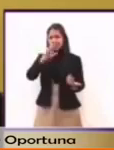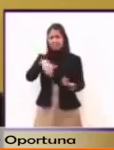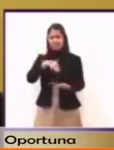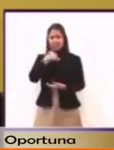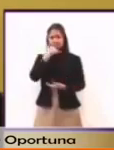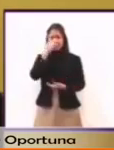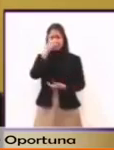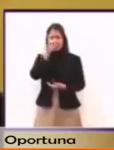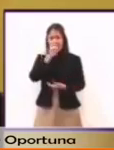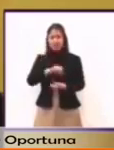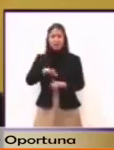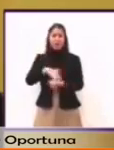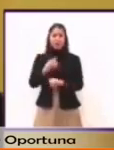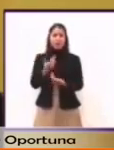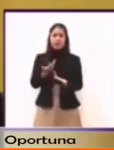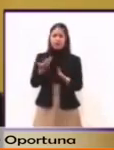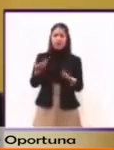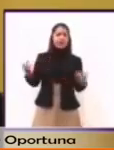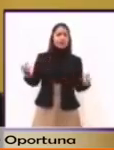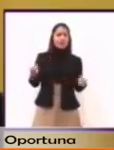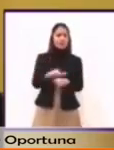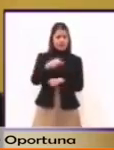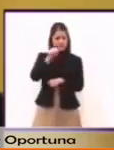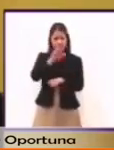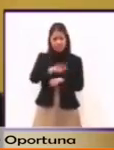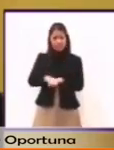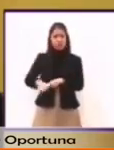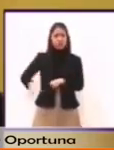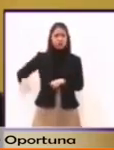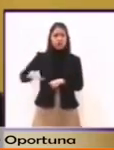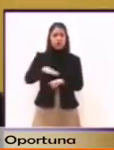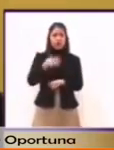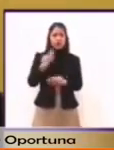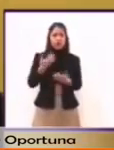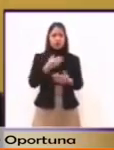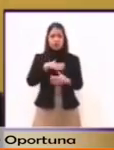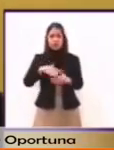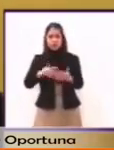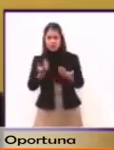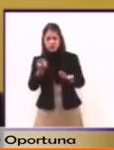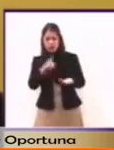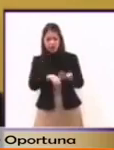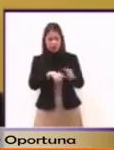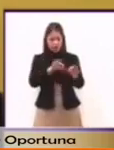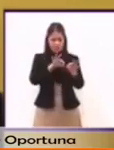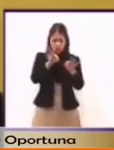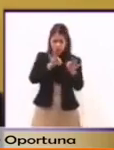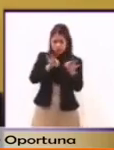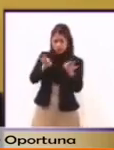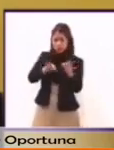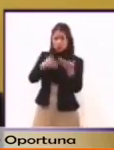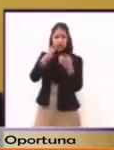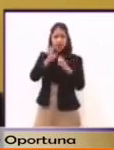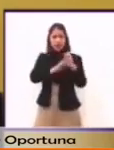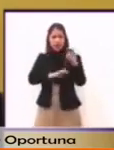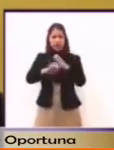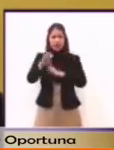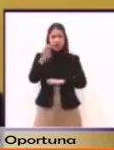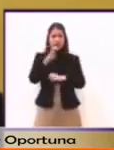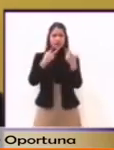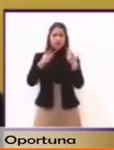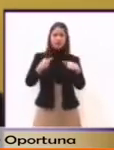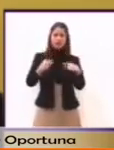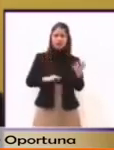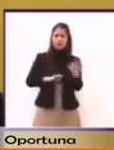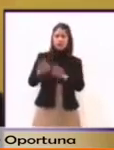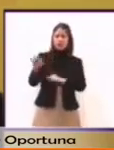la realidad que atraviesa el estado, que atraviesan los municipios, que atraviesan los empresarios, los comerciantes, los productores en